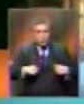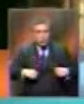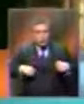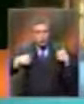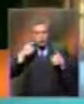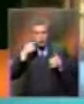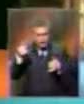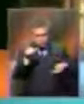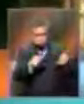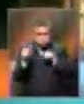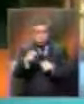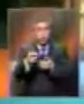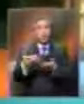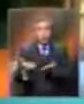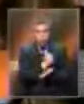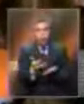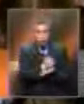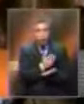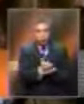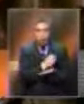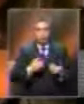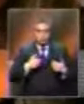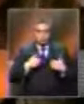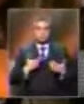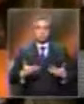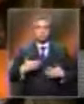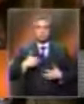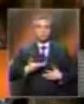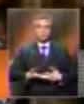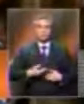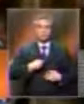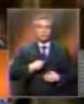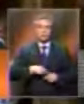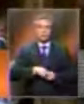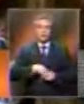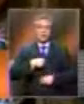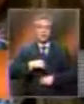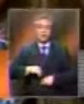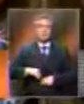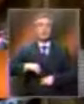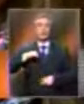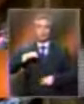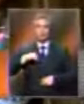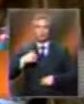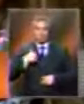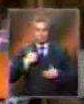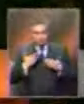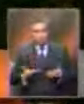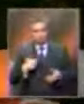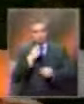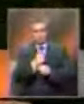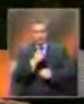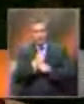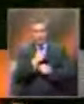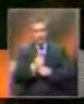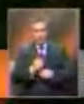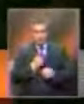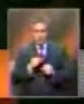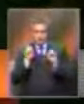tan chiquitita y tener logros, eso obviamente a uno le da orgullo y también satisfacción del trabajo cumplido.